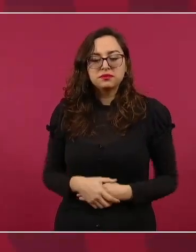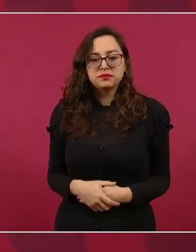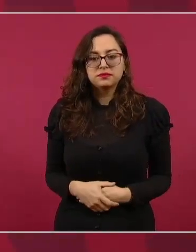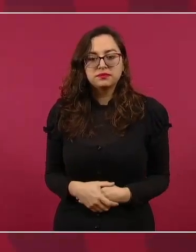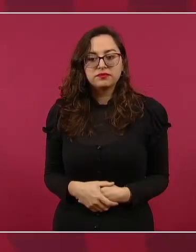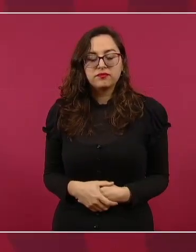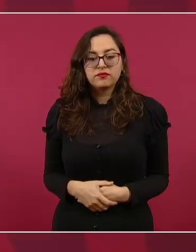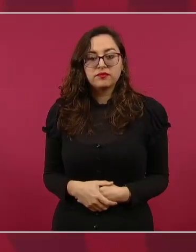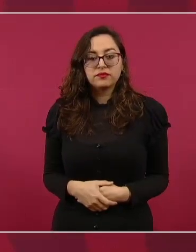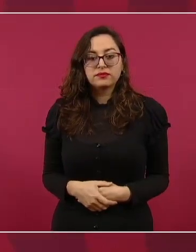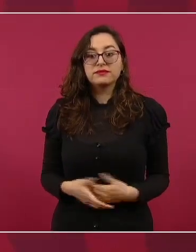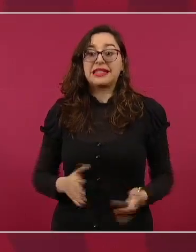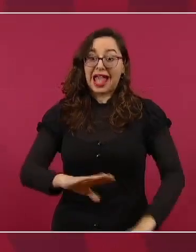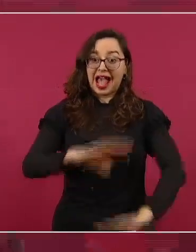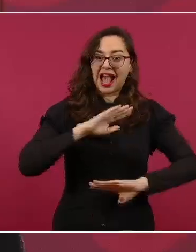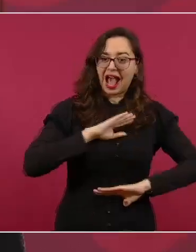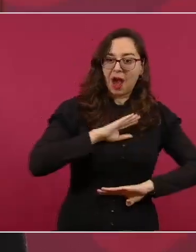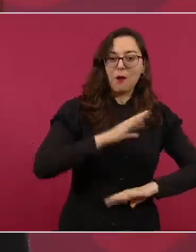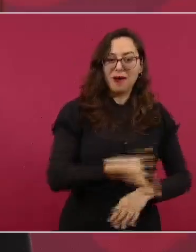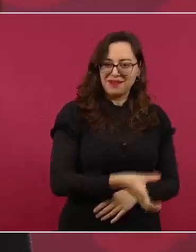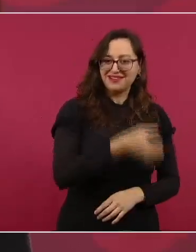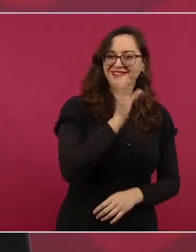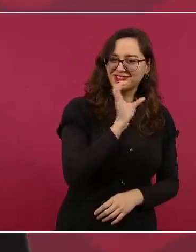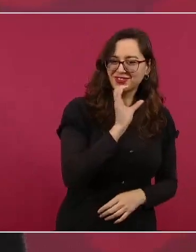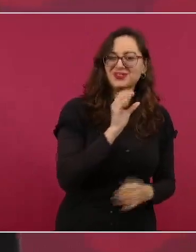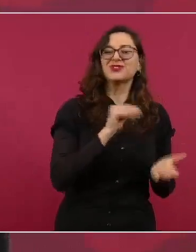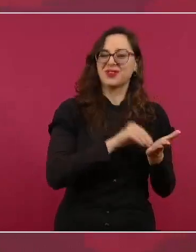Bueno, se sigue tomando caguama, pero ya no se come